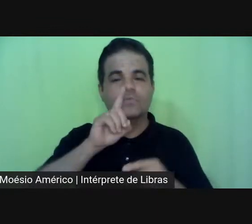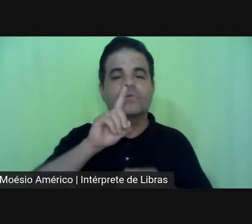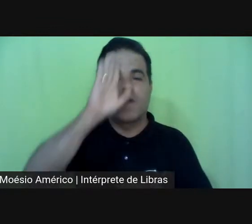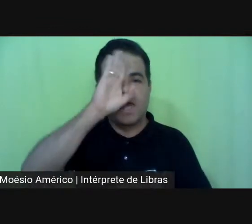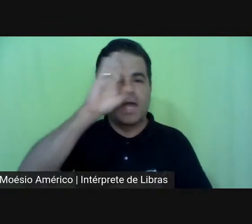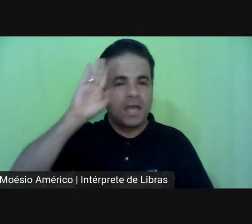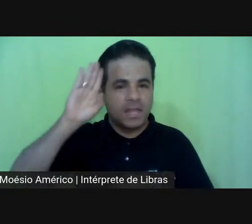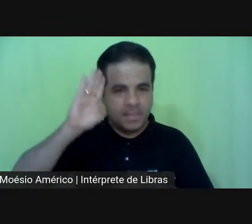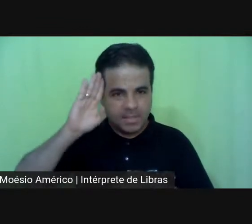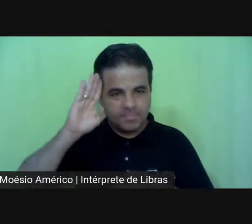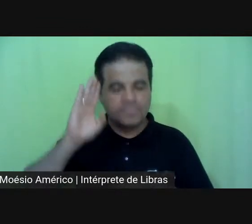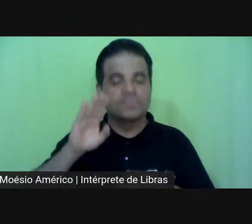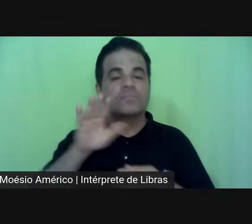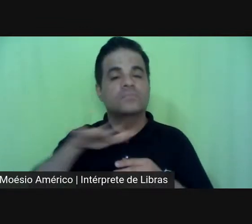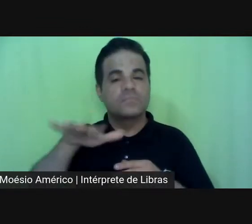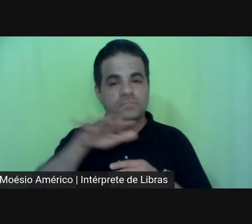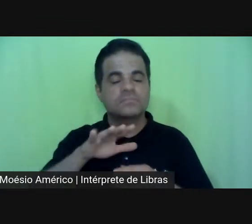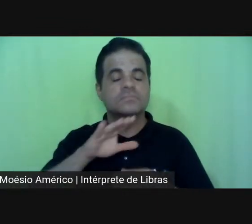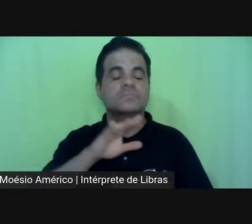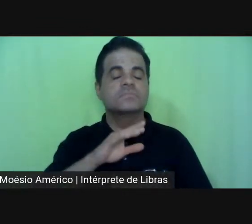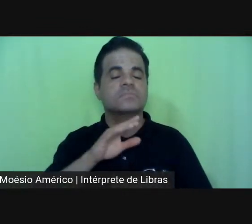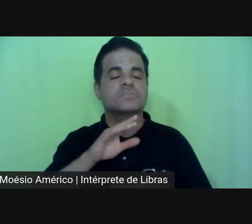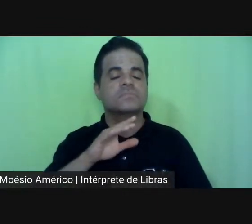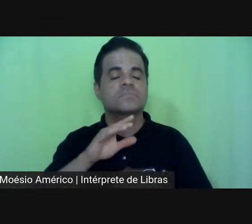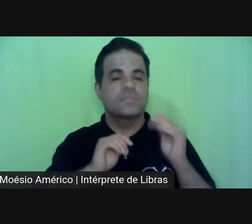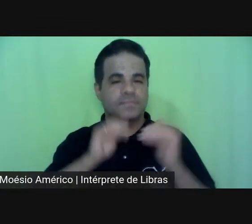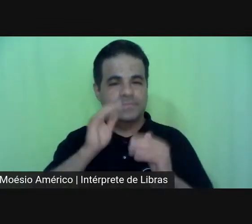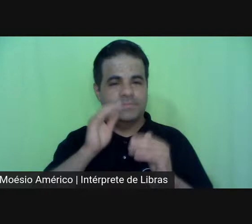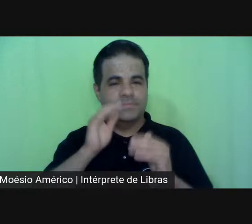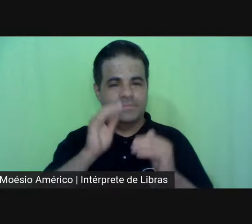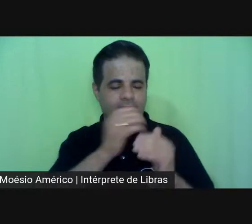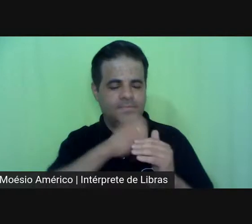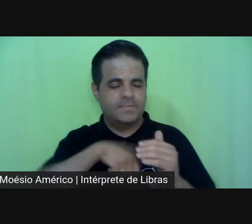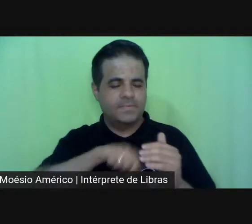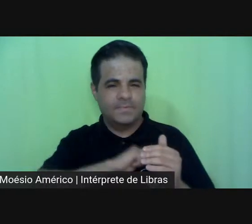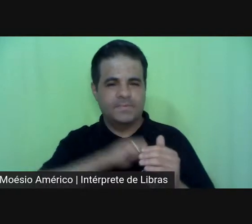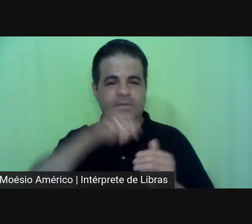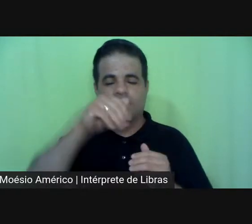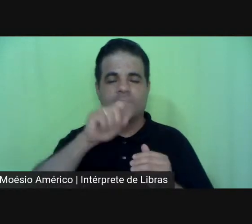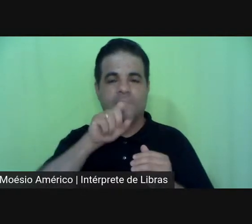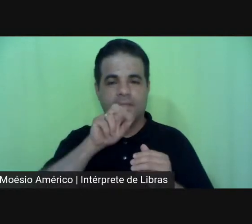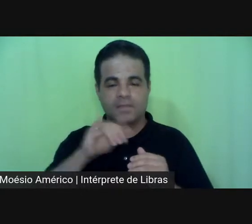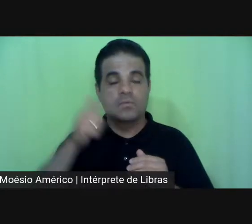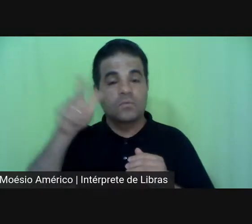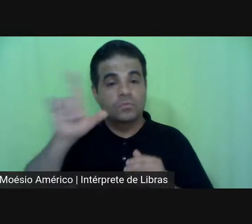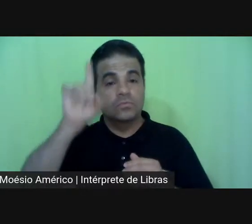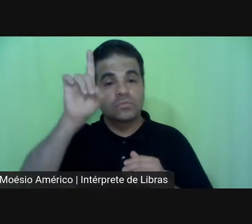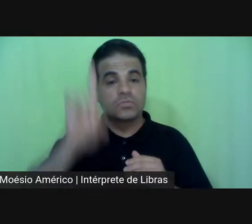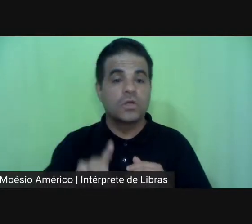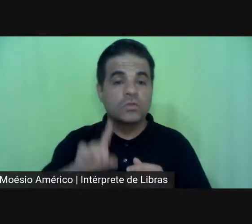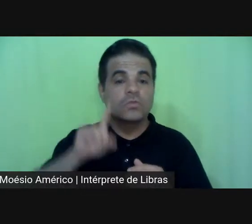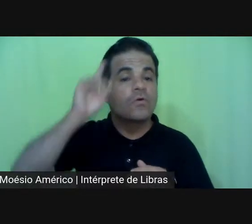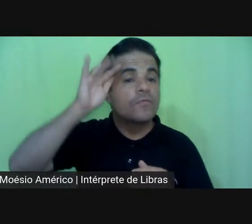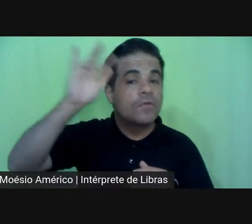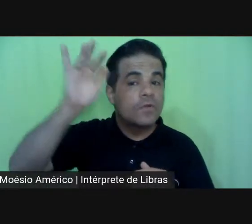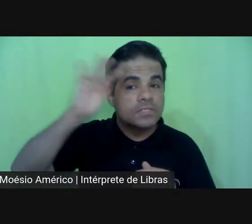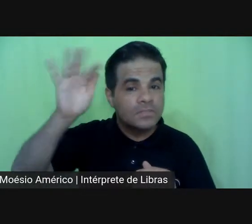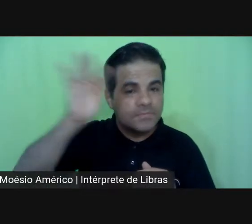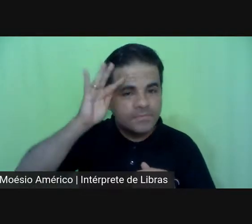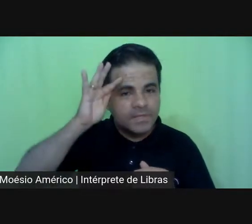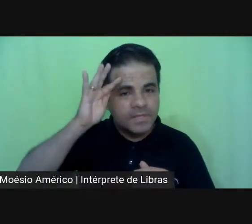cambiar su vida madrid y el profesor carlos cierre lechuga director de la sofía fundamental